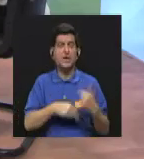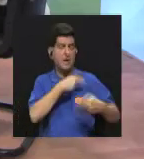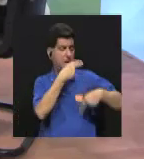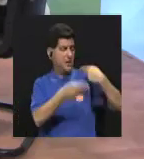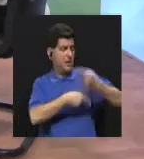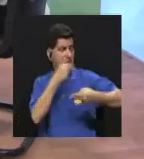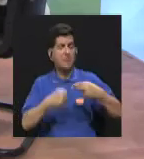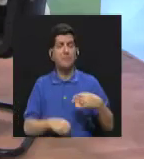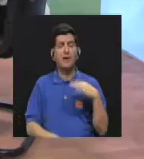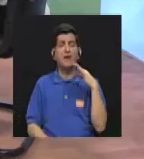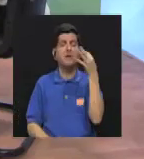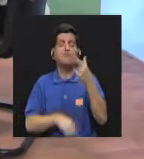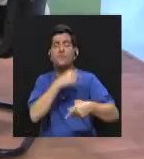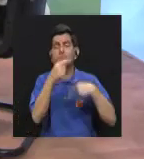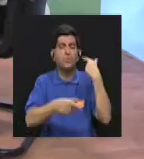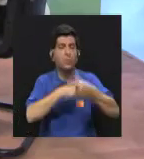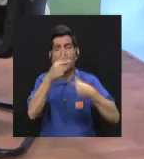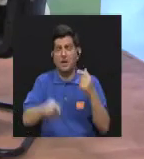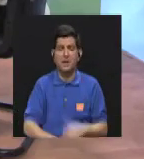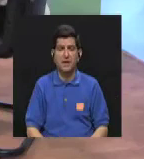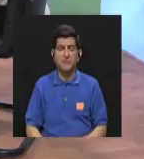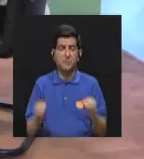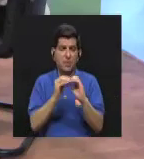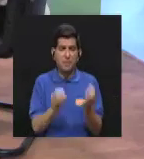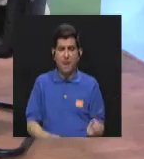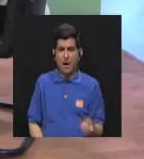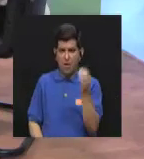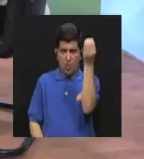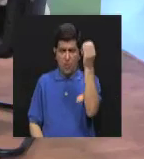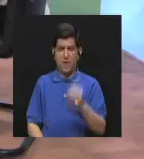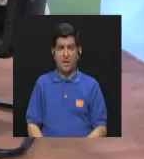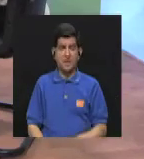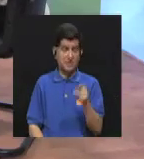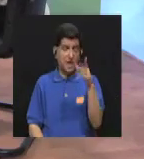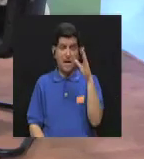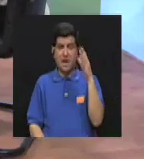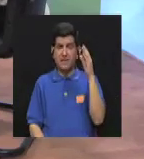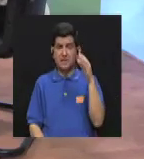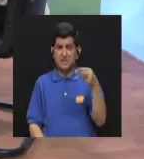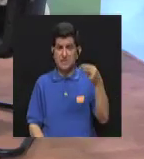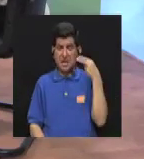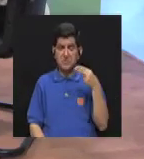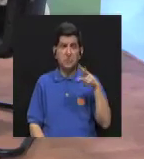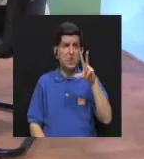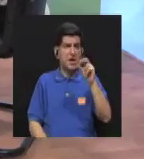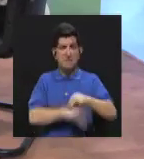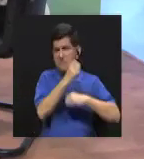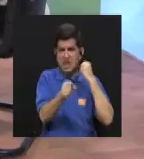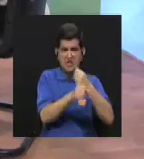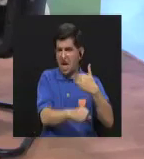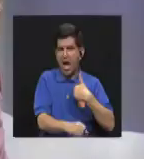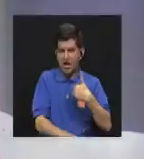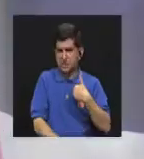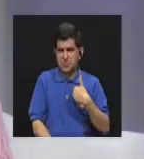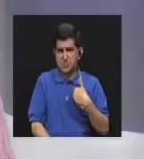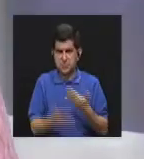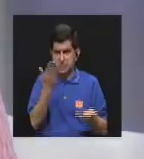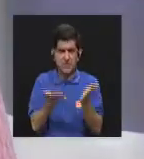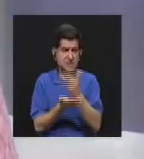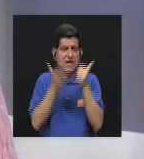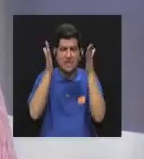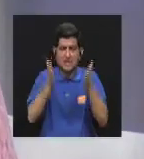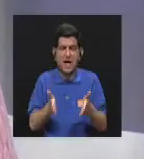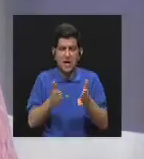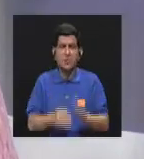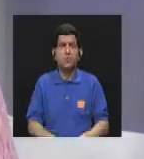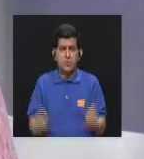para sus generaciones futuras, para los más jóvenes. Porque esta es una historia, sí, reciente de hace 20 años, ¿verdad? Que algunos ahora